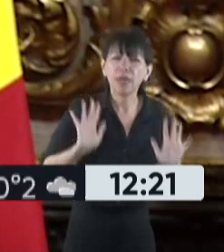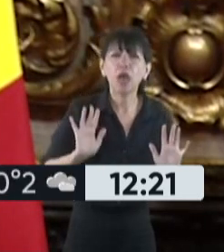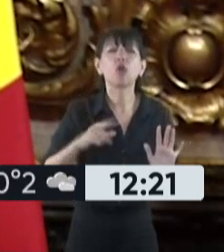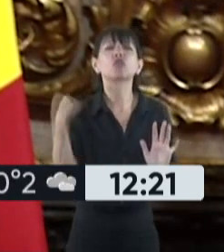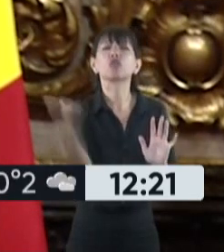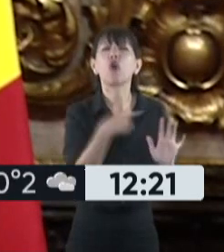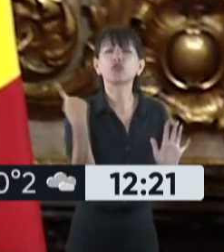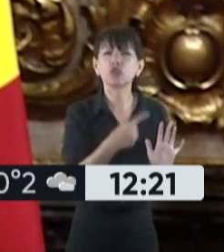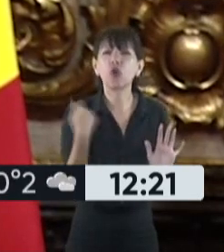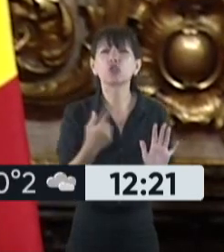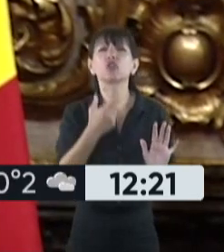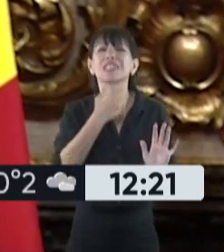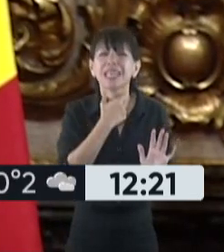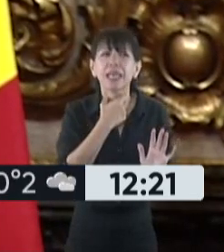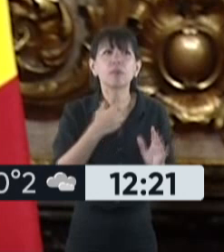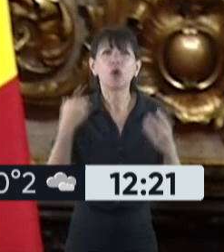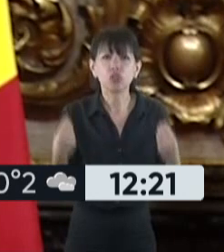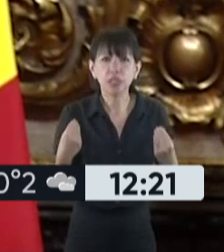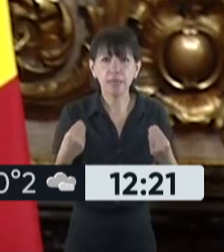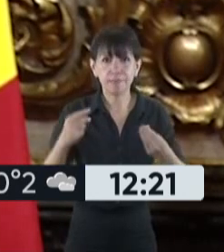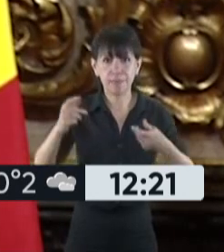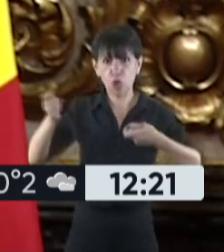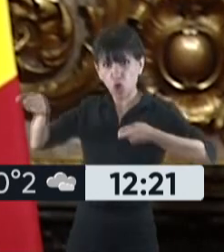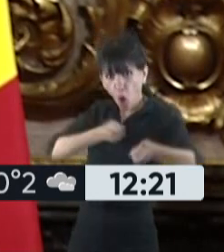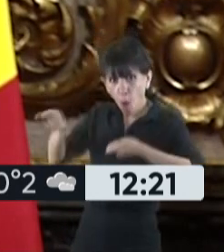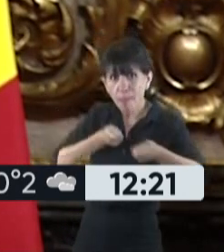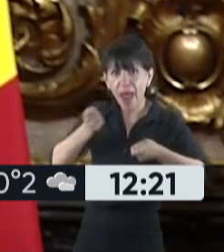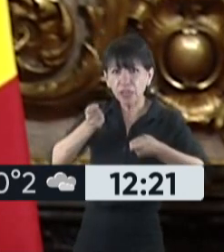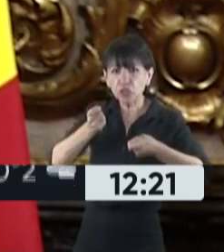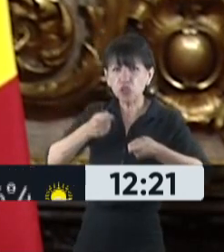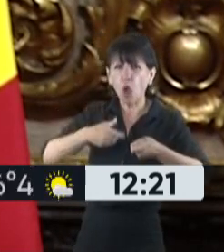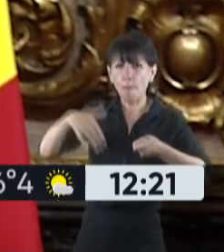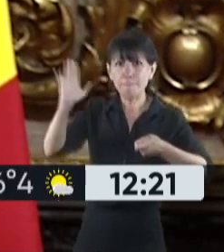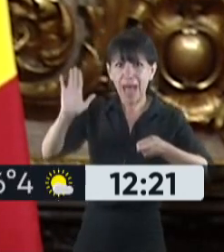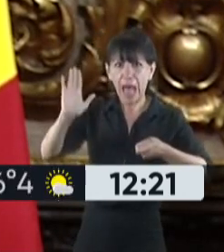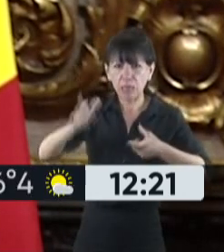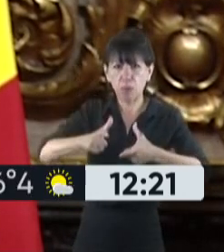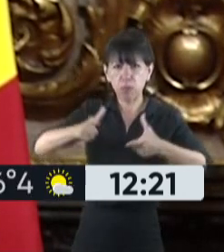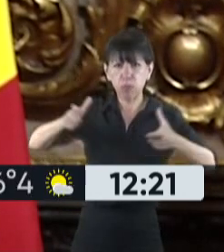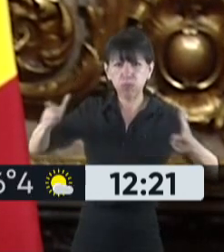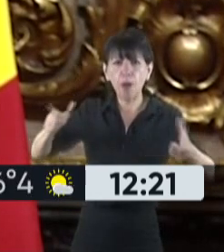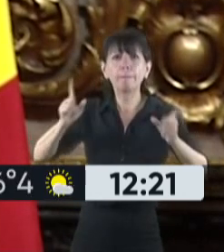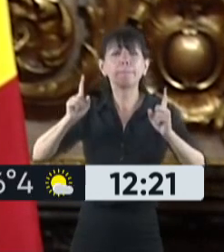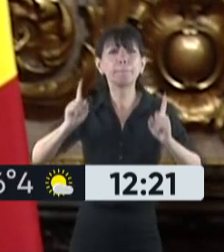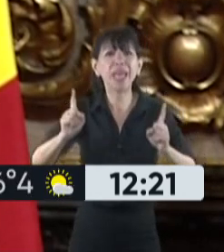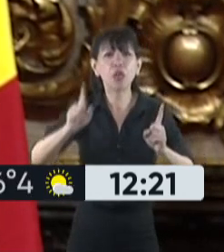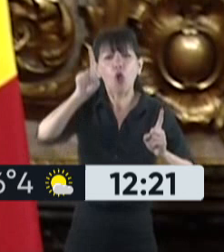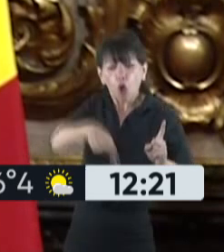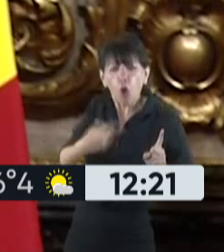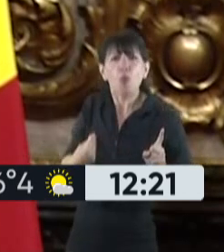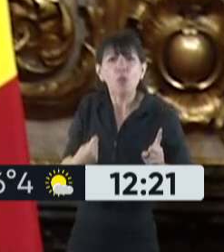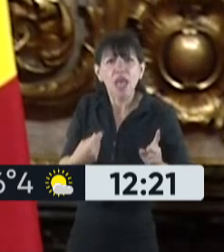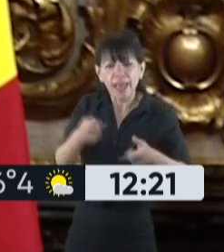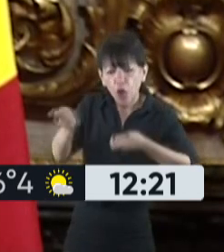queremos intensificar los cambios comerciales, pero para esto tiene que existir